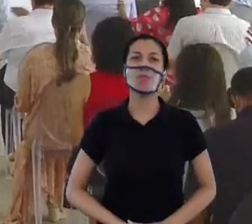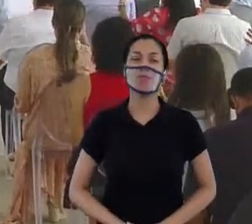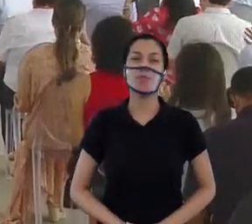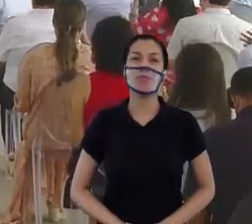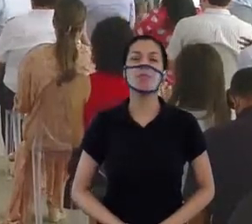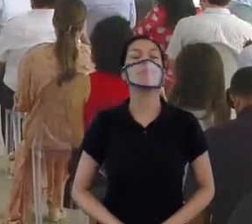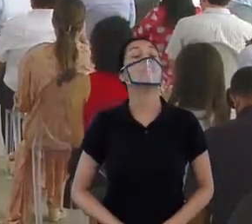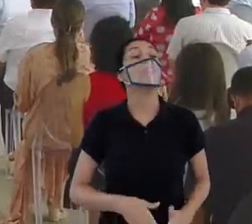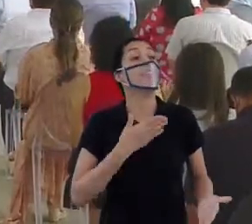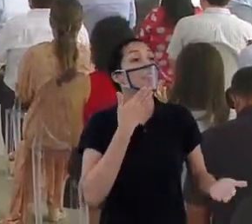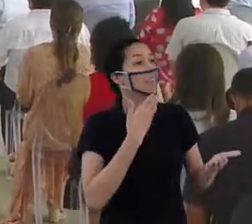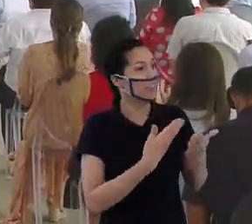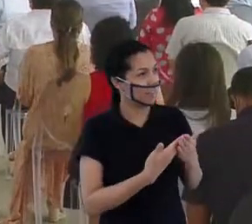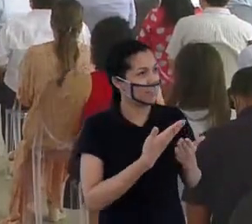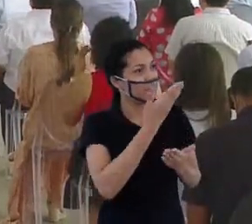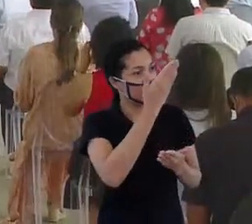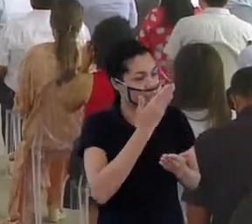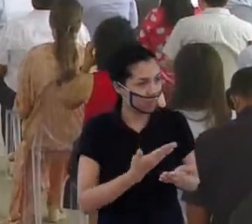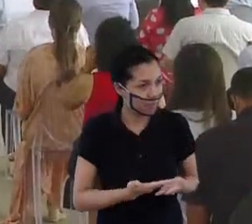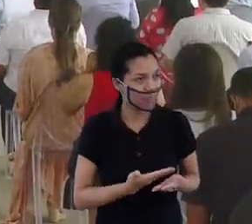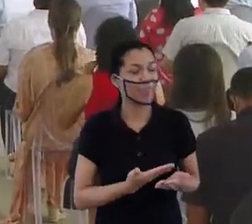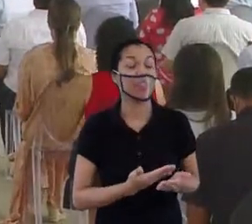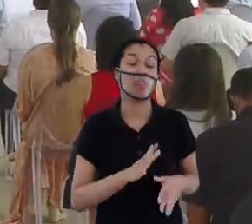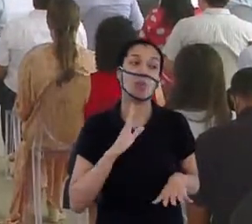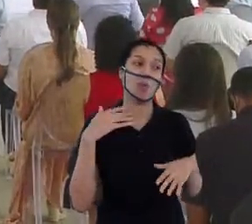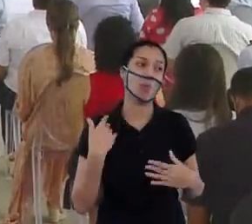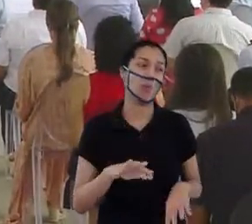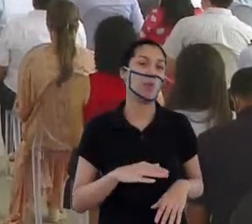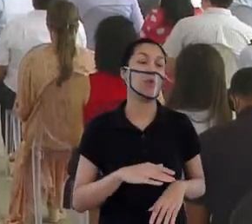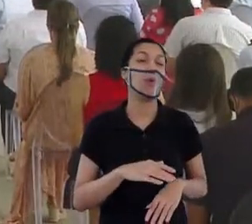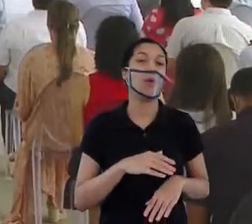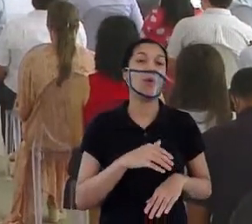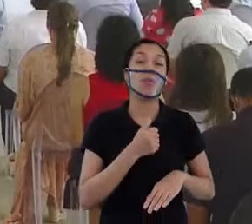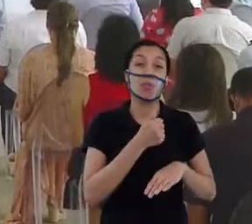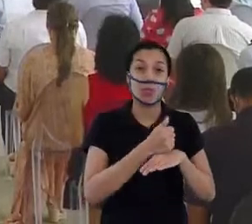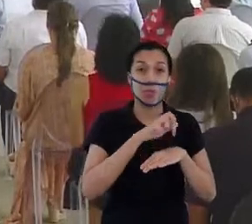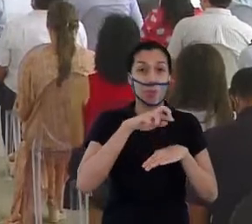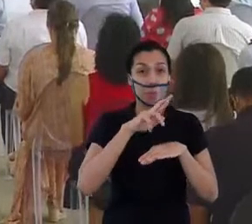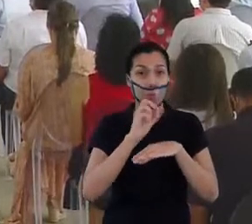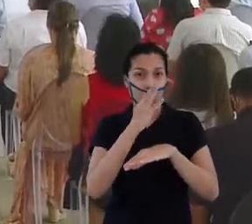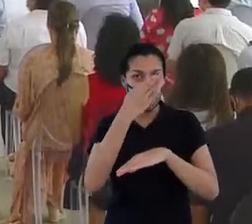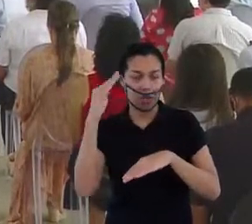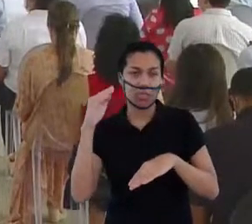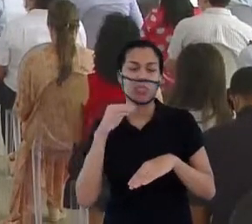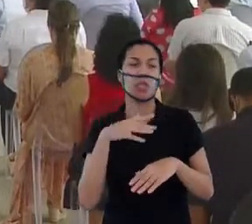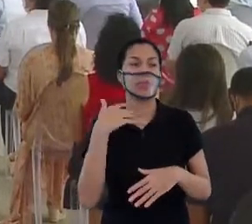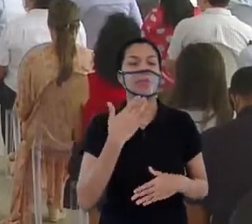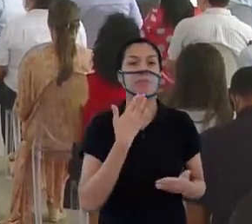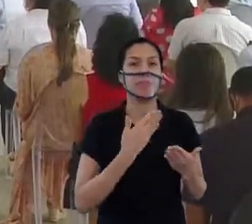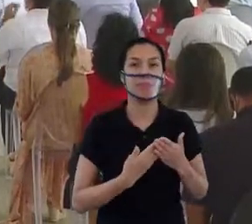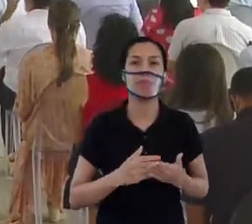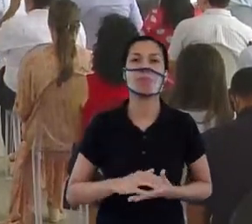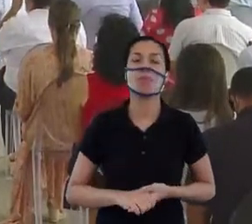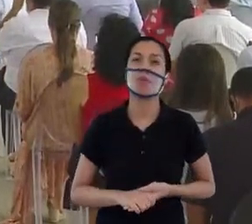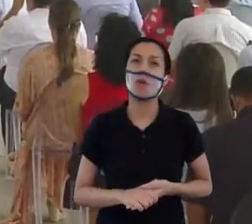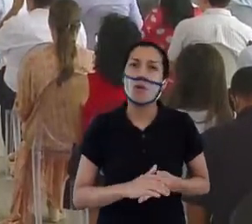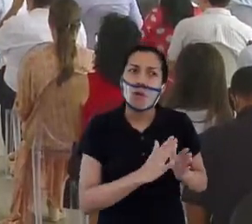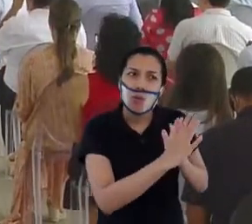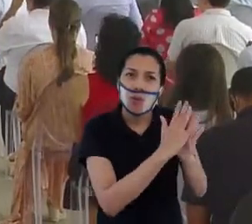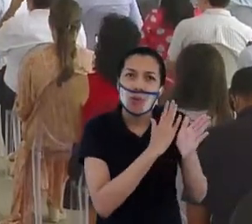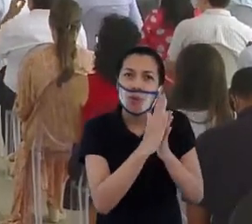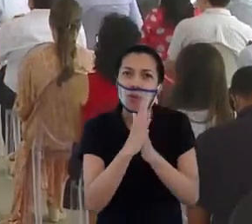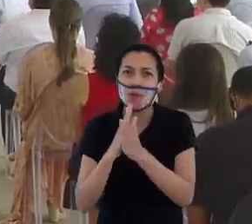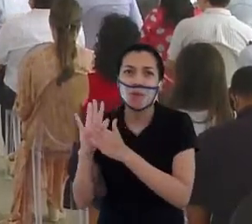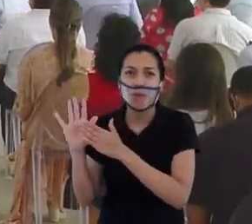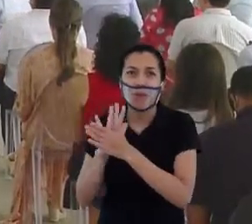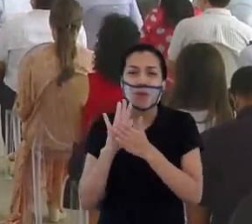Muchas gracias a usted por su intervención, doctora Ana María. La emoción y las certezas de estas intervenciones suenan como música para